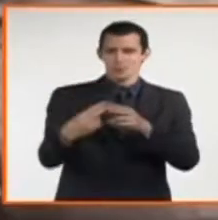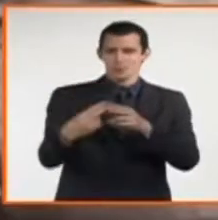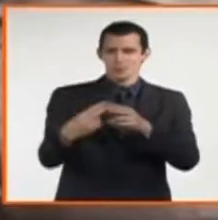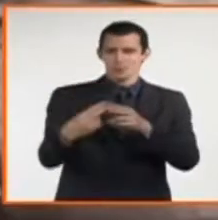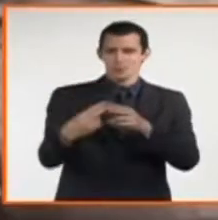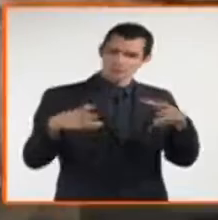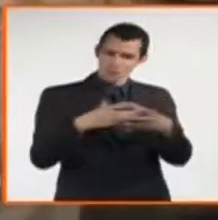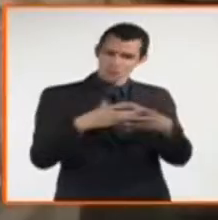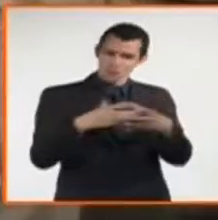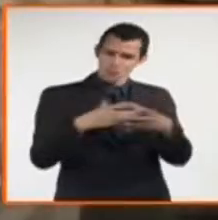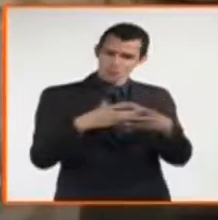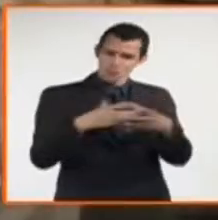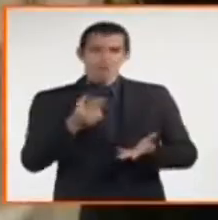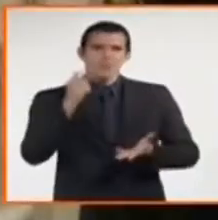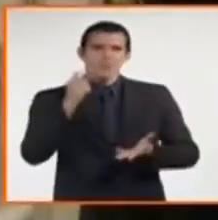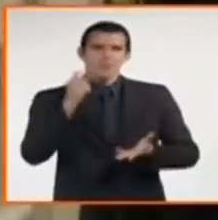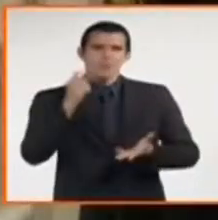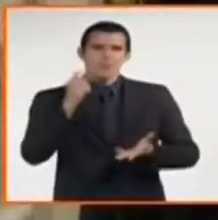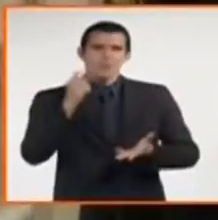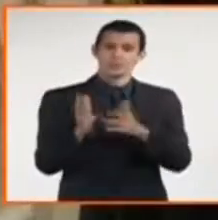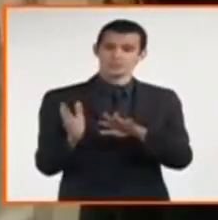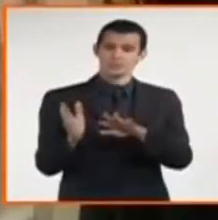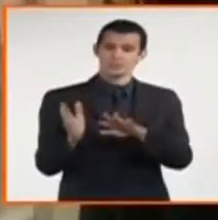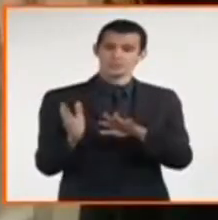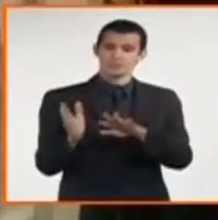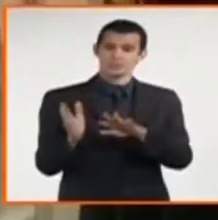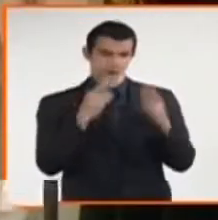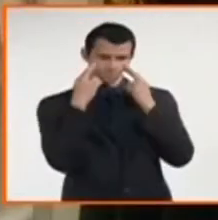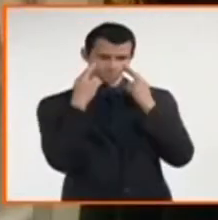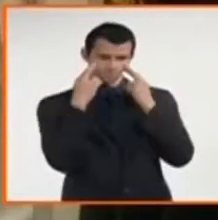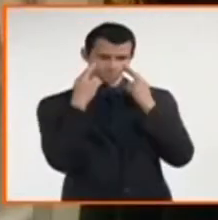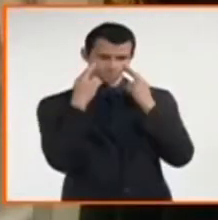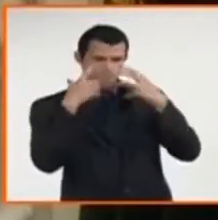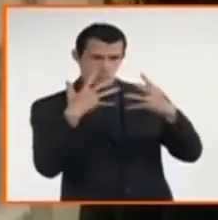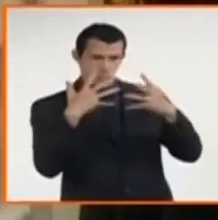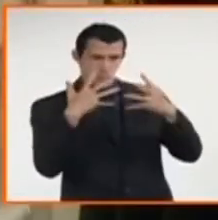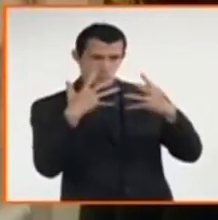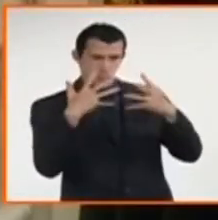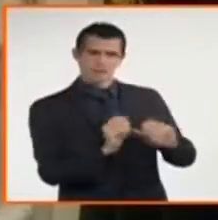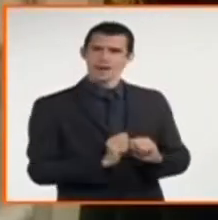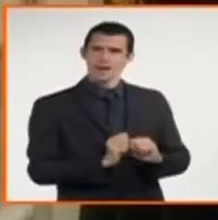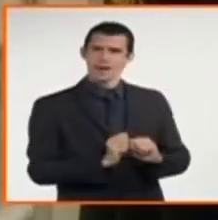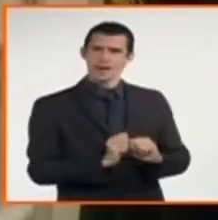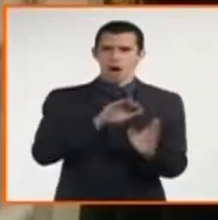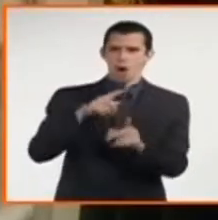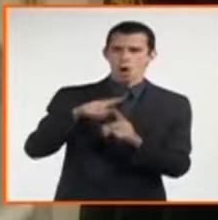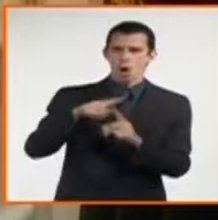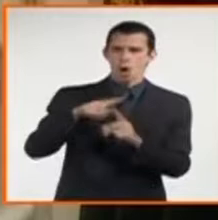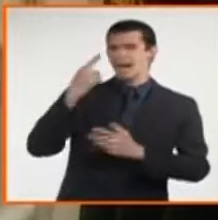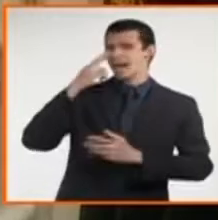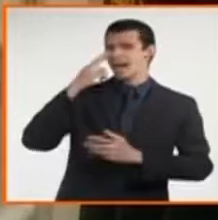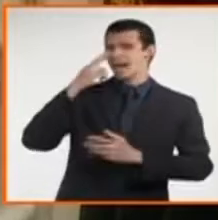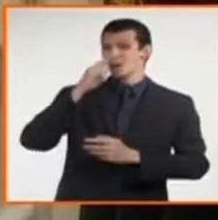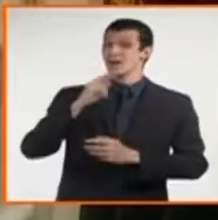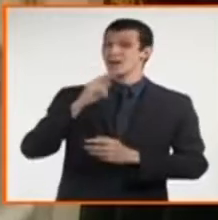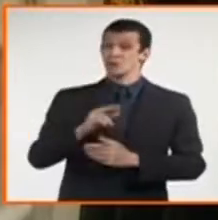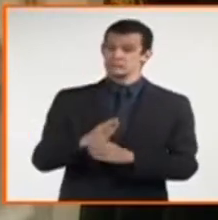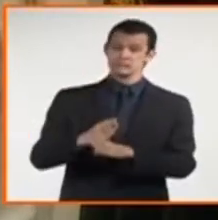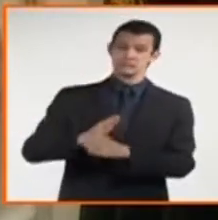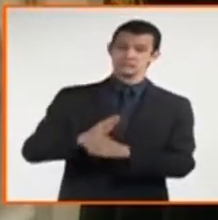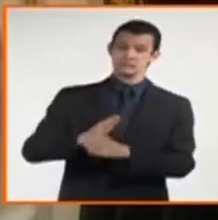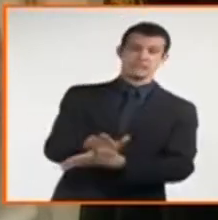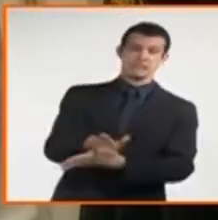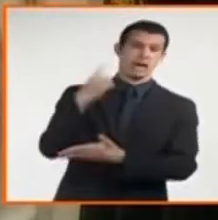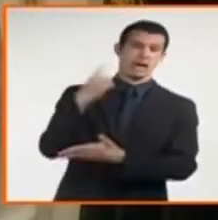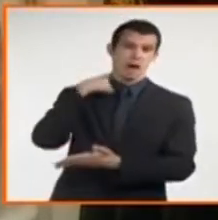también en la discriminación racial. En ese sentido tiene mucha actualidad, más ahora que se está debatiendo, ¿no?, por el pueblo cubano